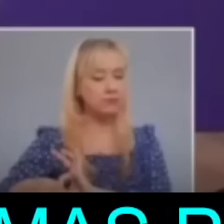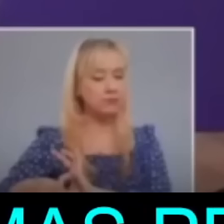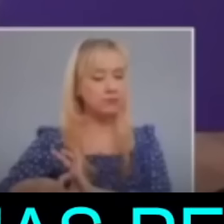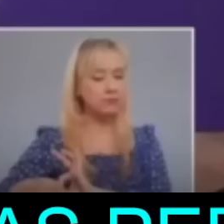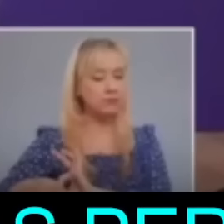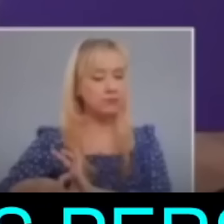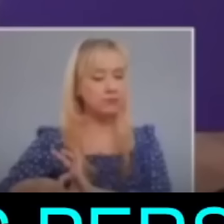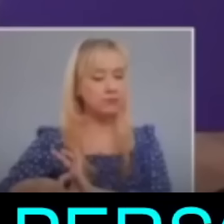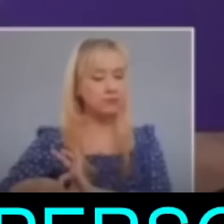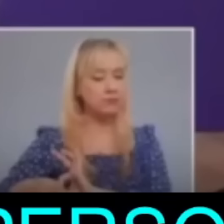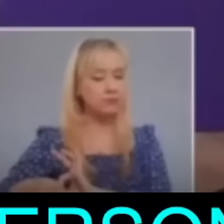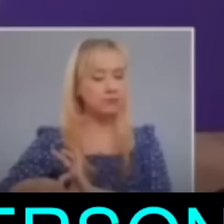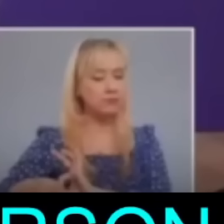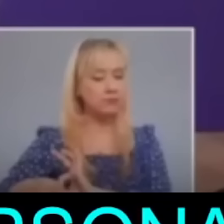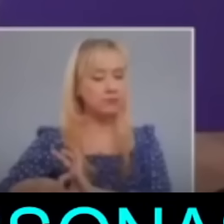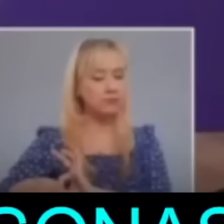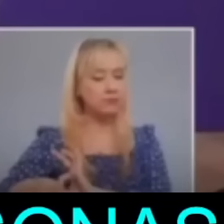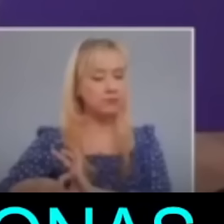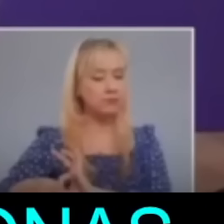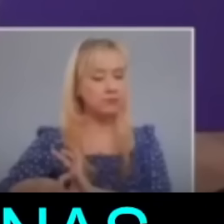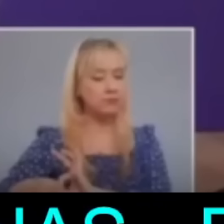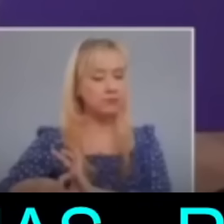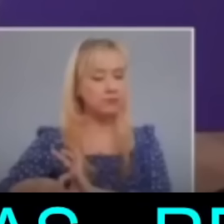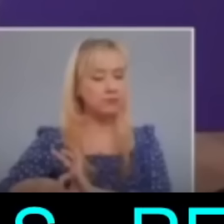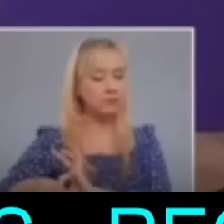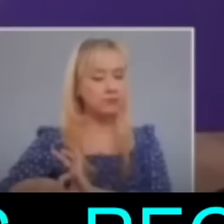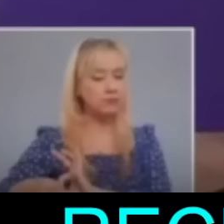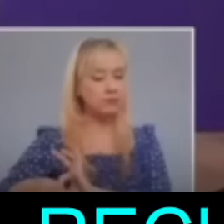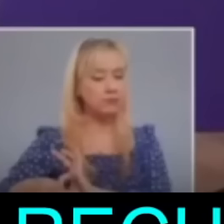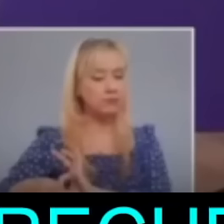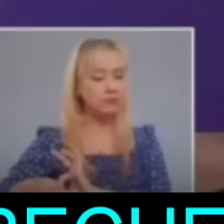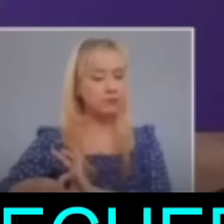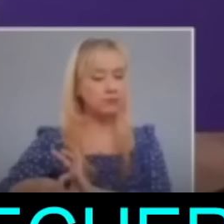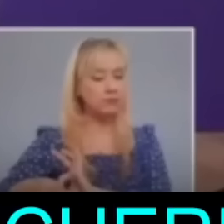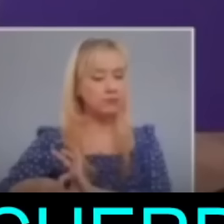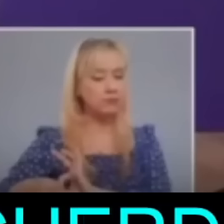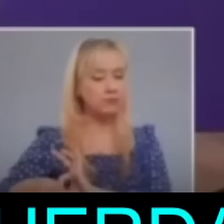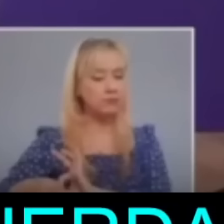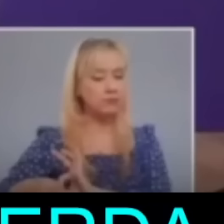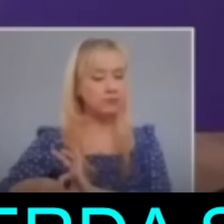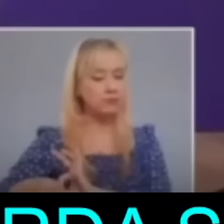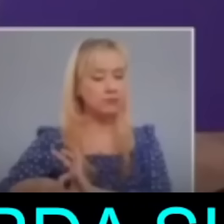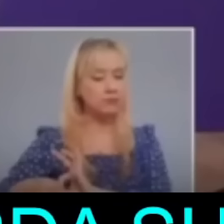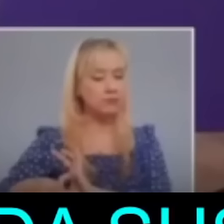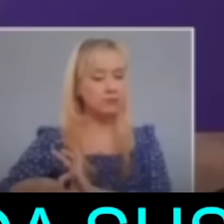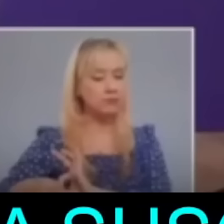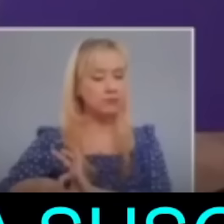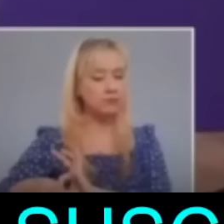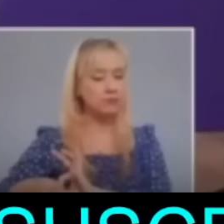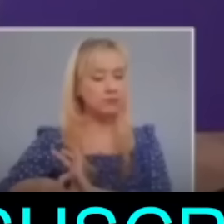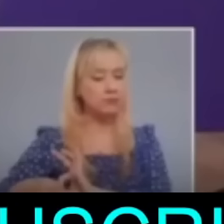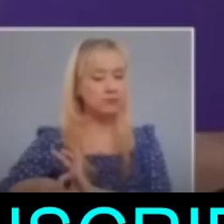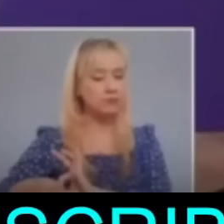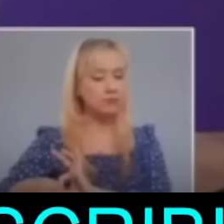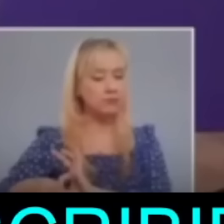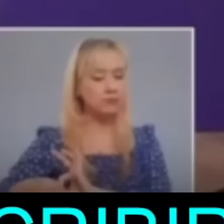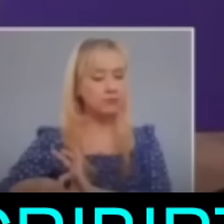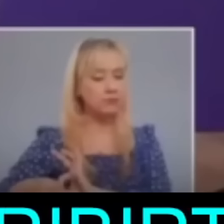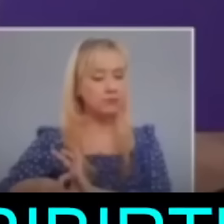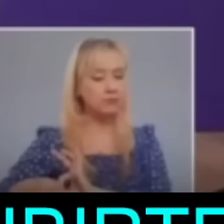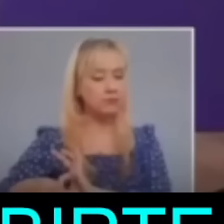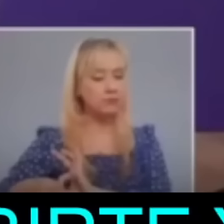nosotros no seríamos nada Sin ellos si debemos de dar la interpretación para bien No solo de